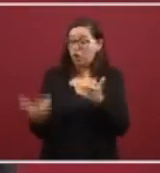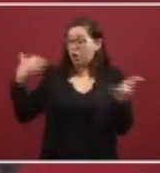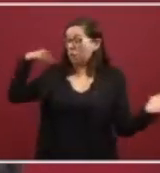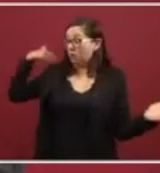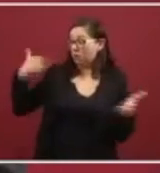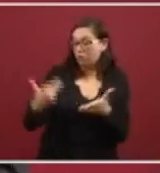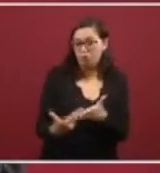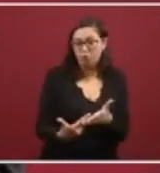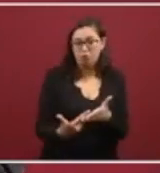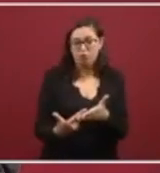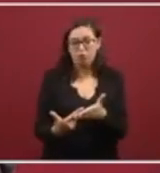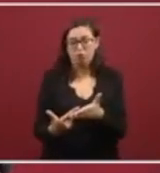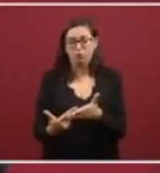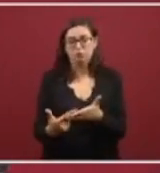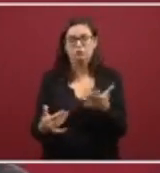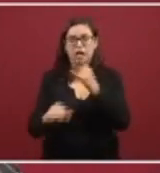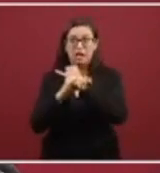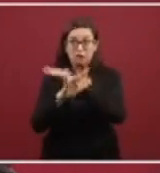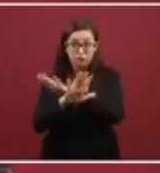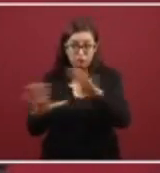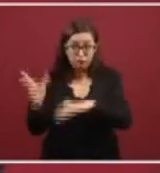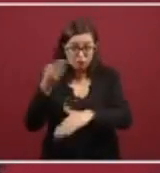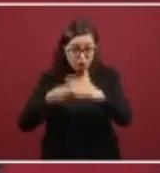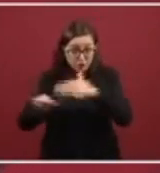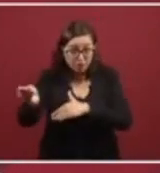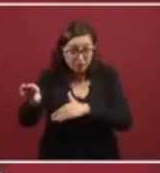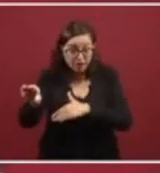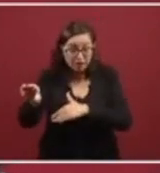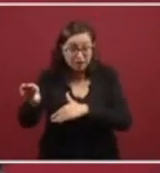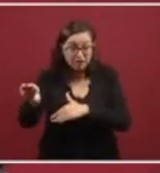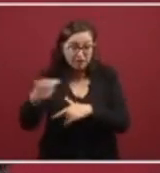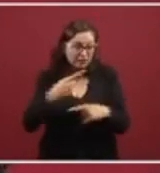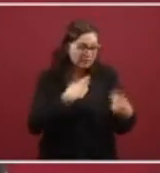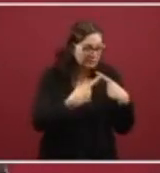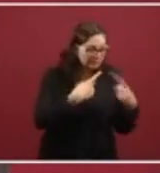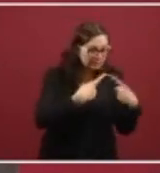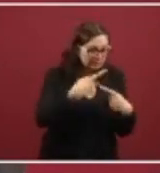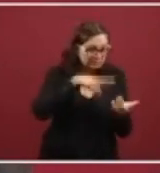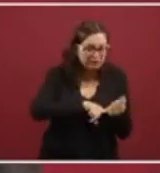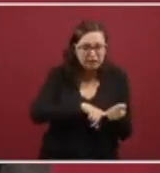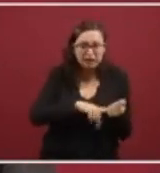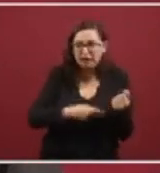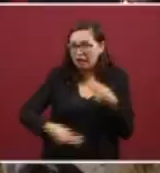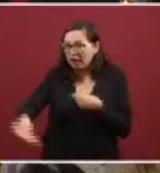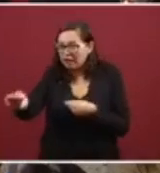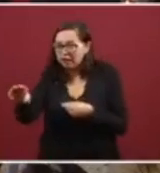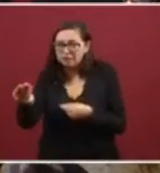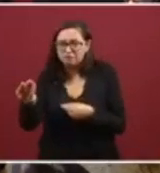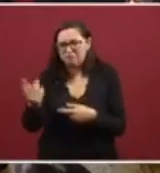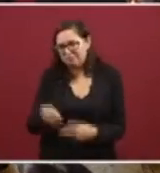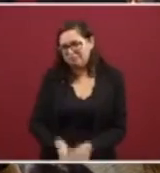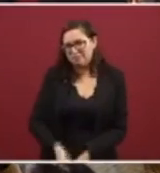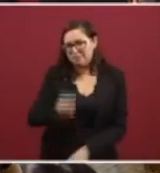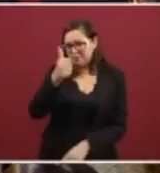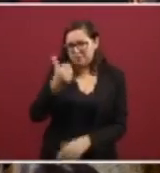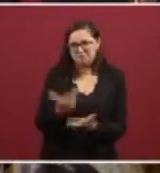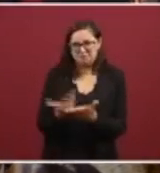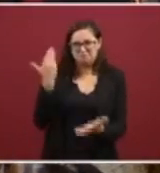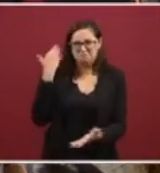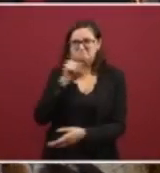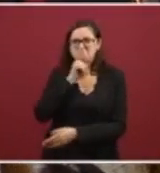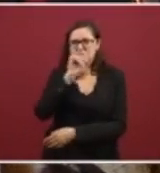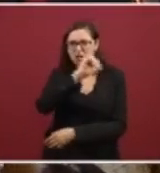da a conocer un informe de esa naturaleza, estando en curso una negociación. Entonces,